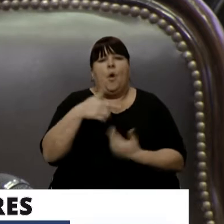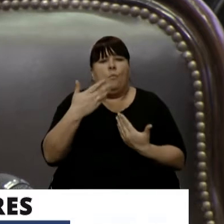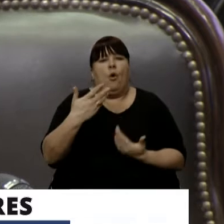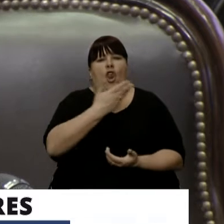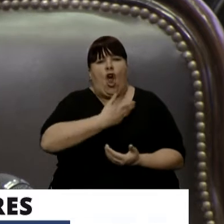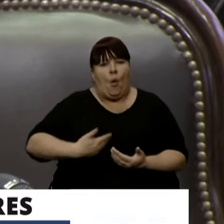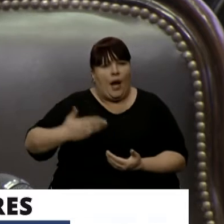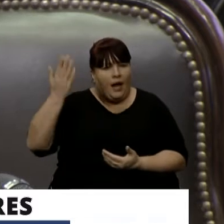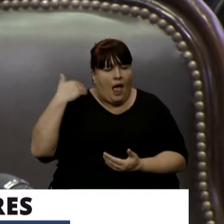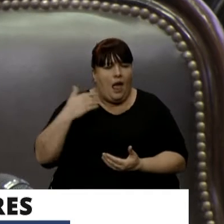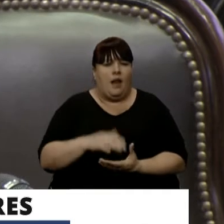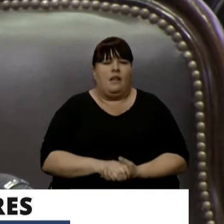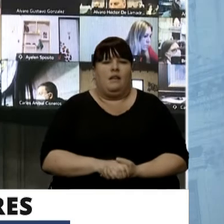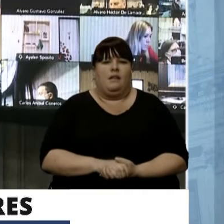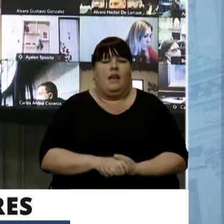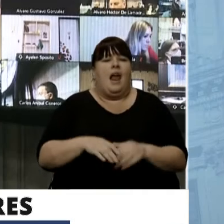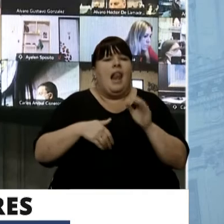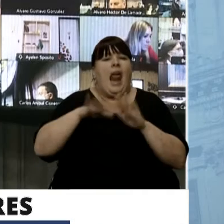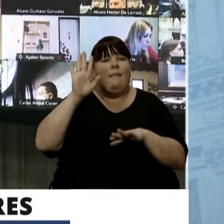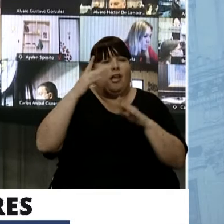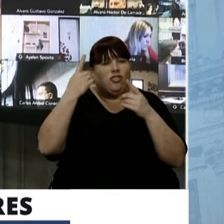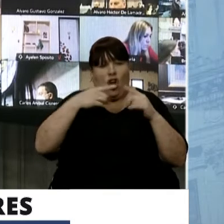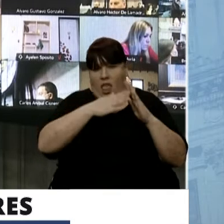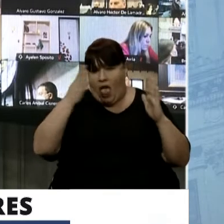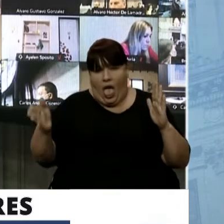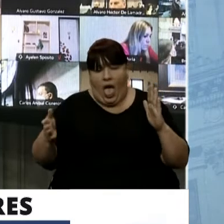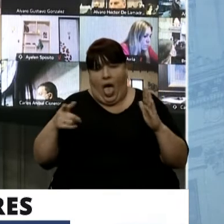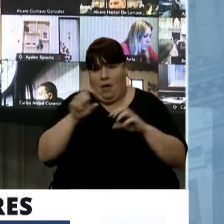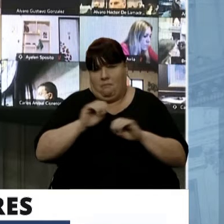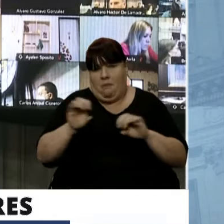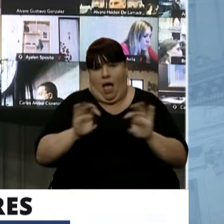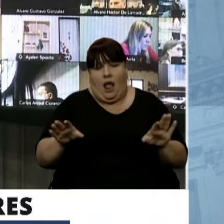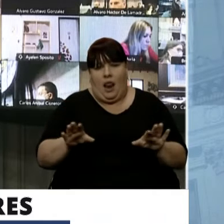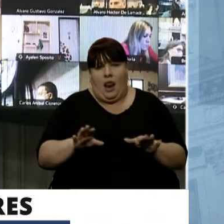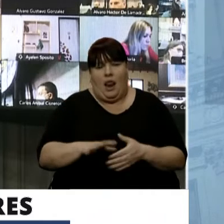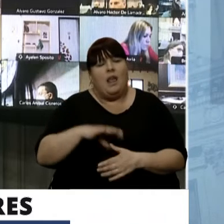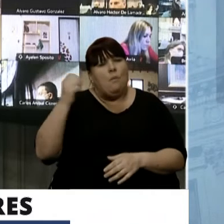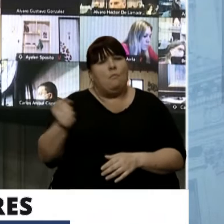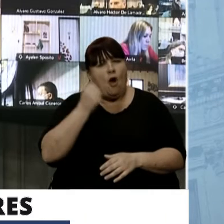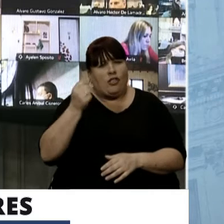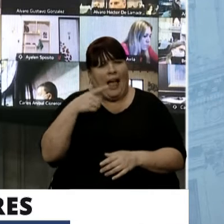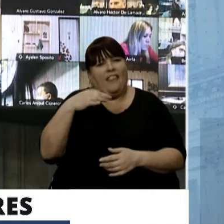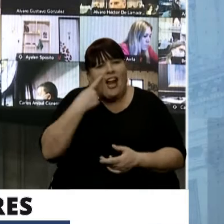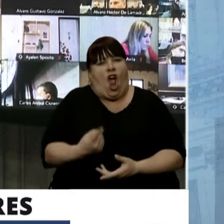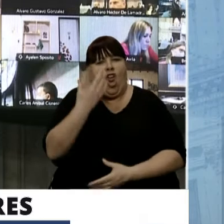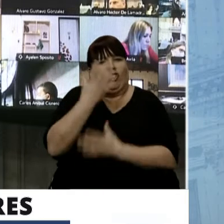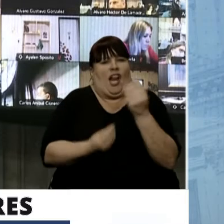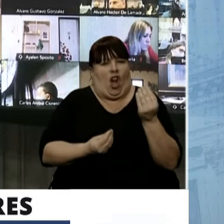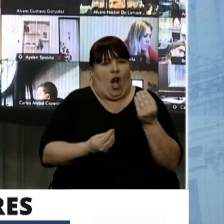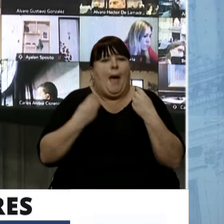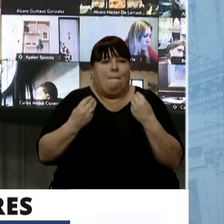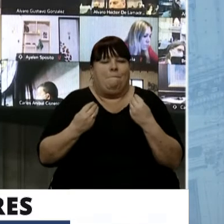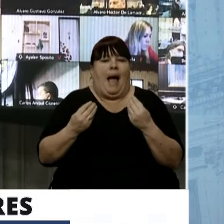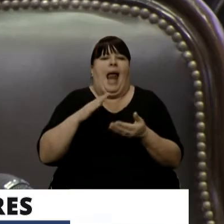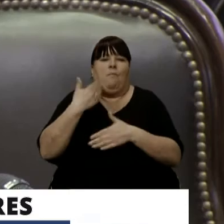posibilidad de gobernar y gran parte de las cosas bien no les salieron. Y es muy importante reconocer los errores para